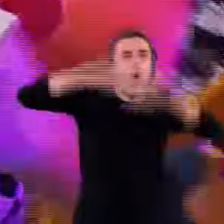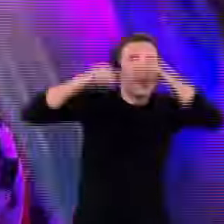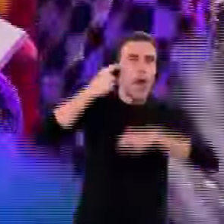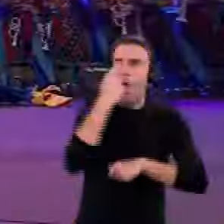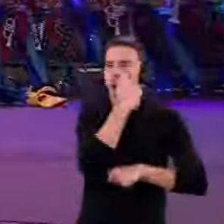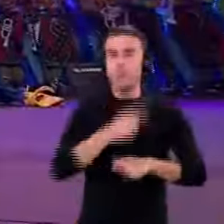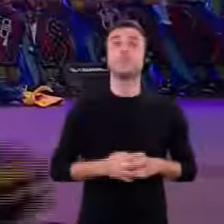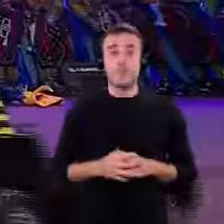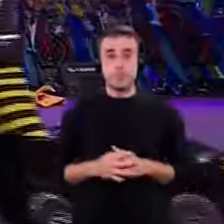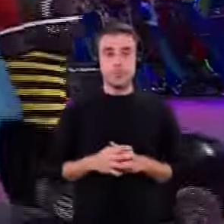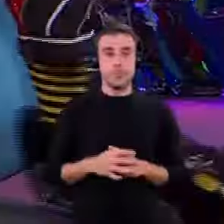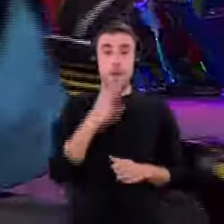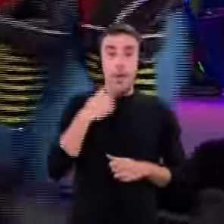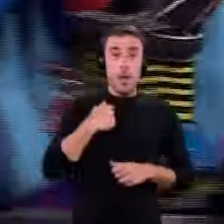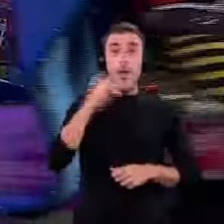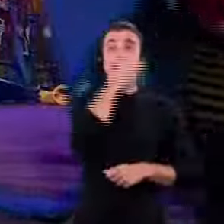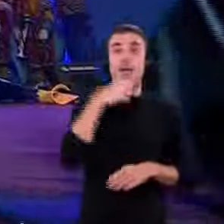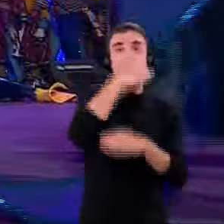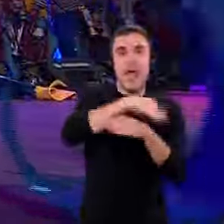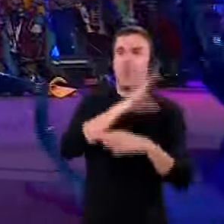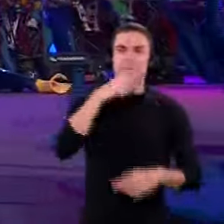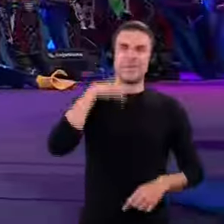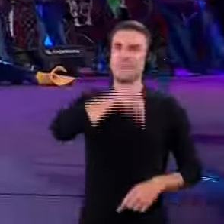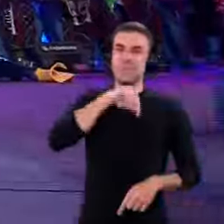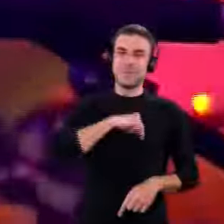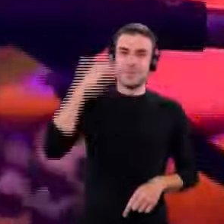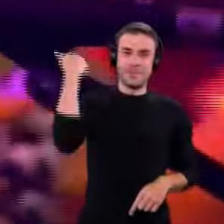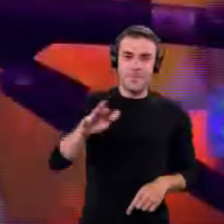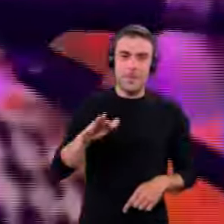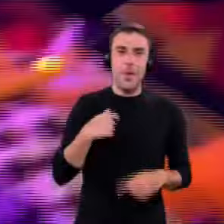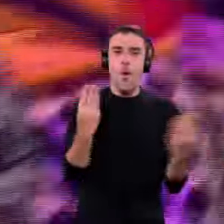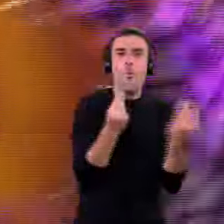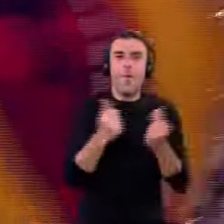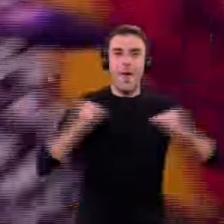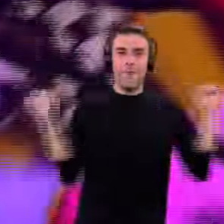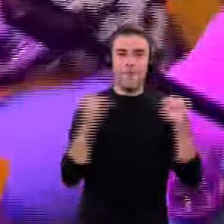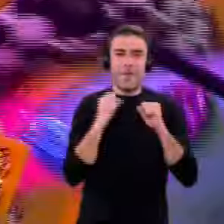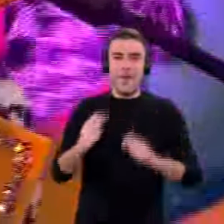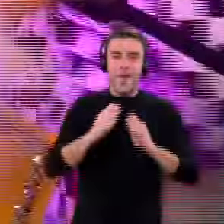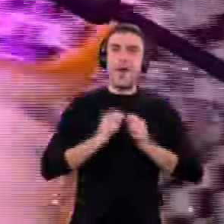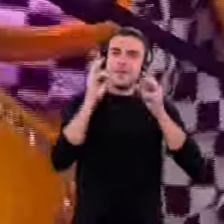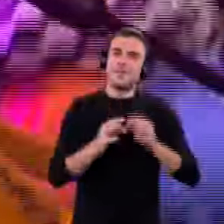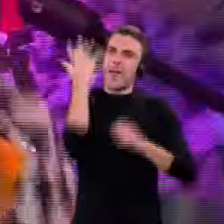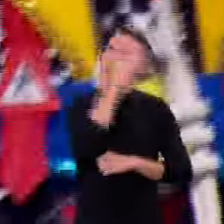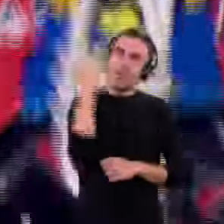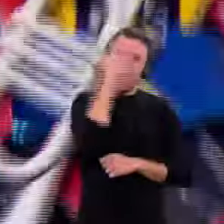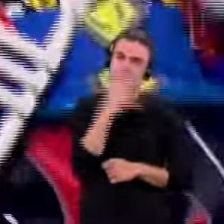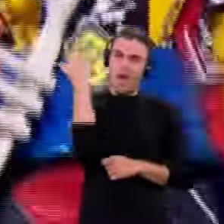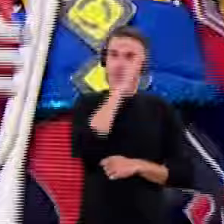catarata. Ya no canto en la calle porque me siento fatal, la humedad y el frío casi siempre carnaval.